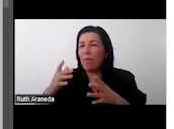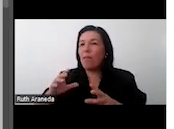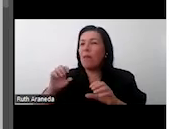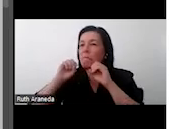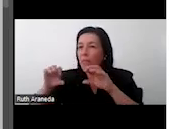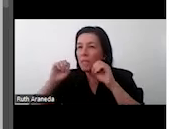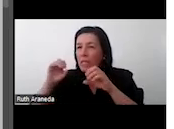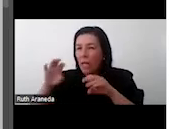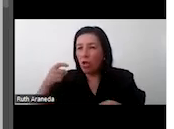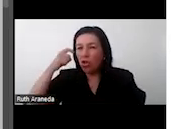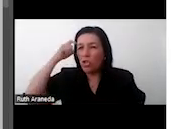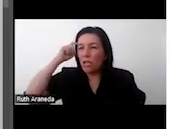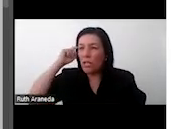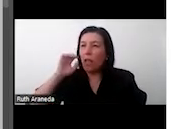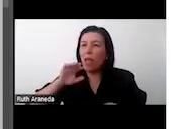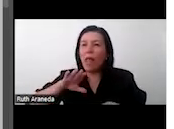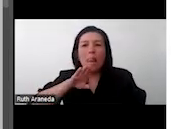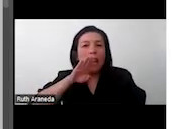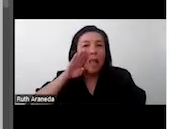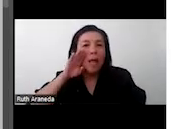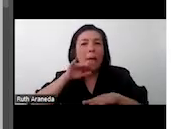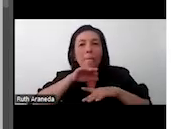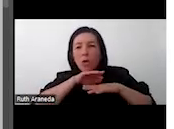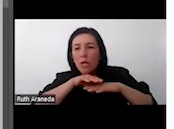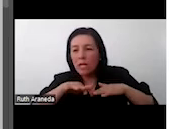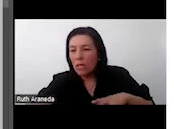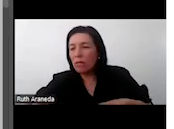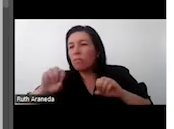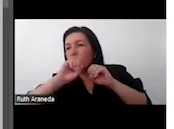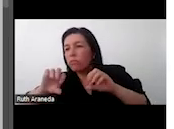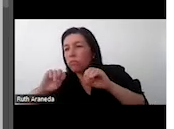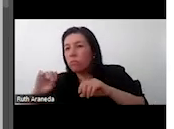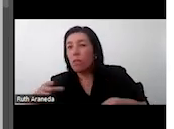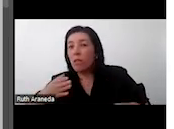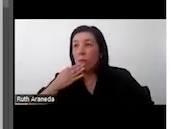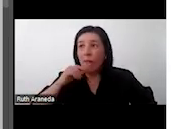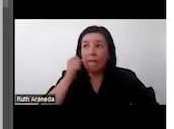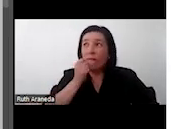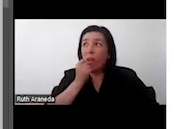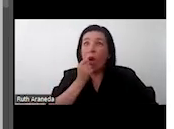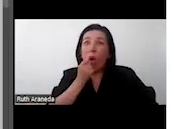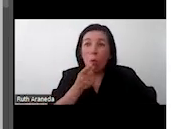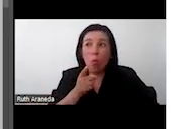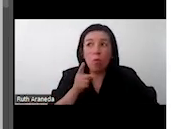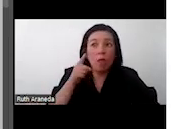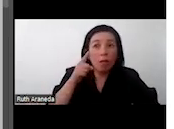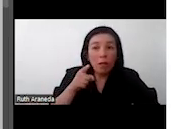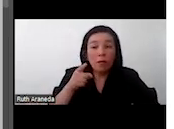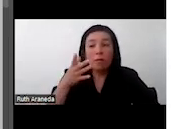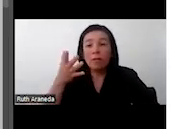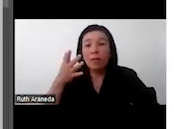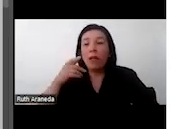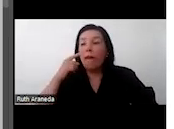trabajo de limpieza del río, el trabajo de educación, el trabajo de denuncia que existe en torno al